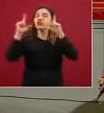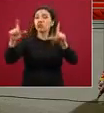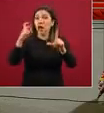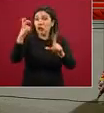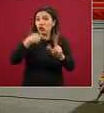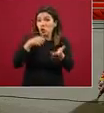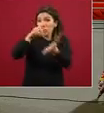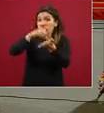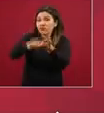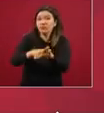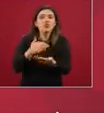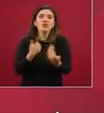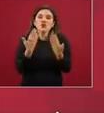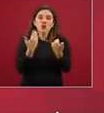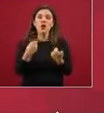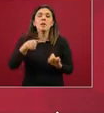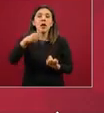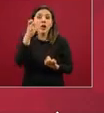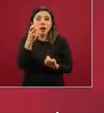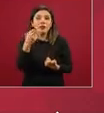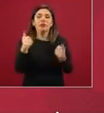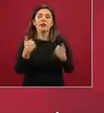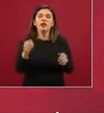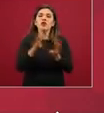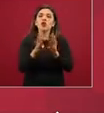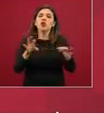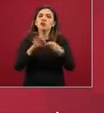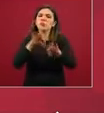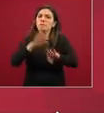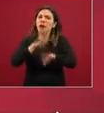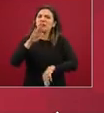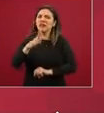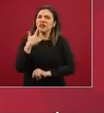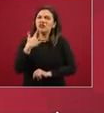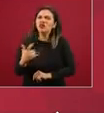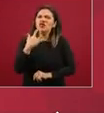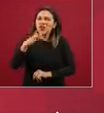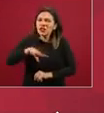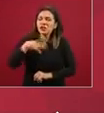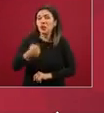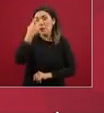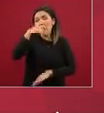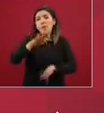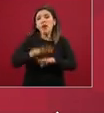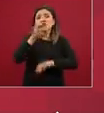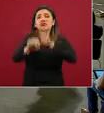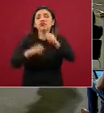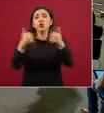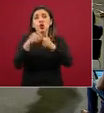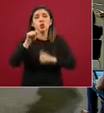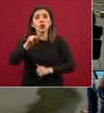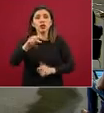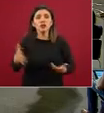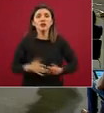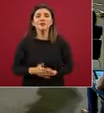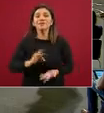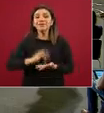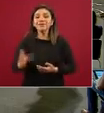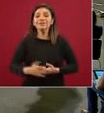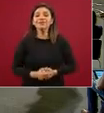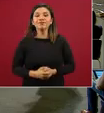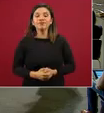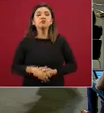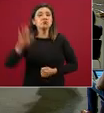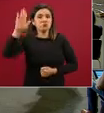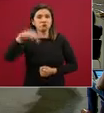tenemos registradas aquí, pero eso implicó que hicimos un enorme esfuerzo de que pudieran llegar a televisión. Muchas gracias.